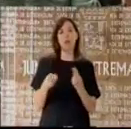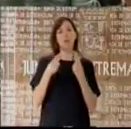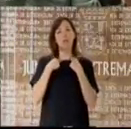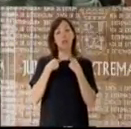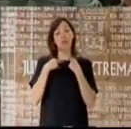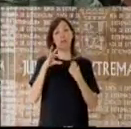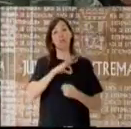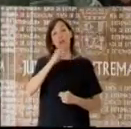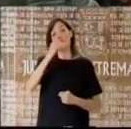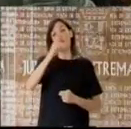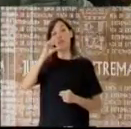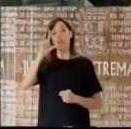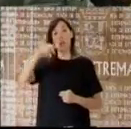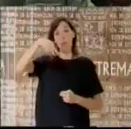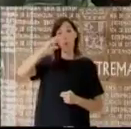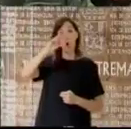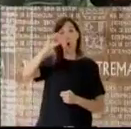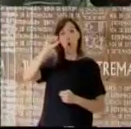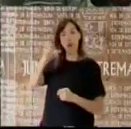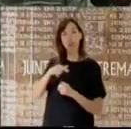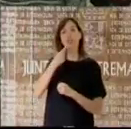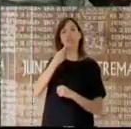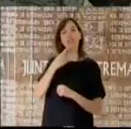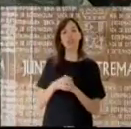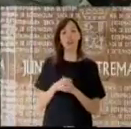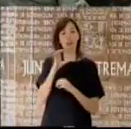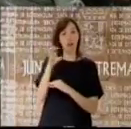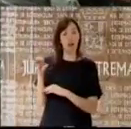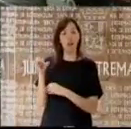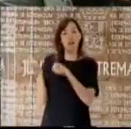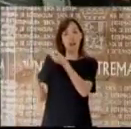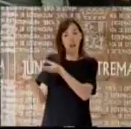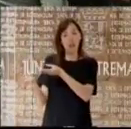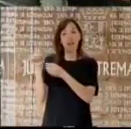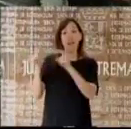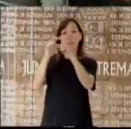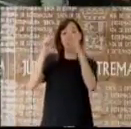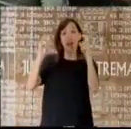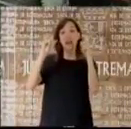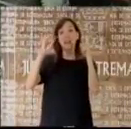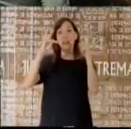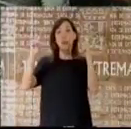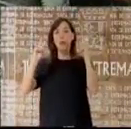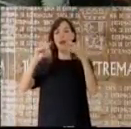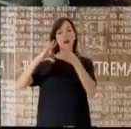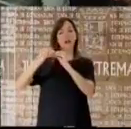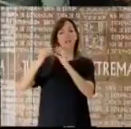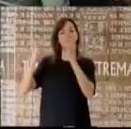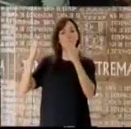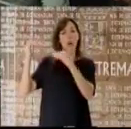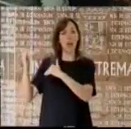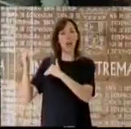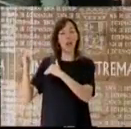de decir en Cáceres que las ITV extremeñas públicas no están adaptadas a ese nuevo decreto y además